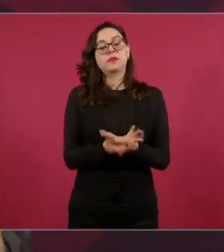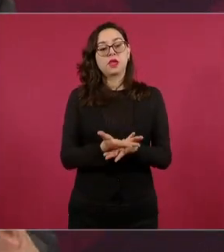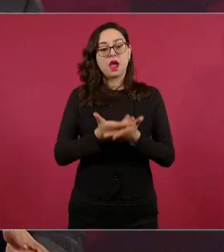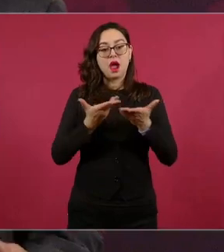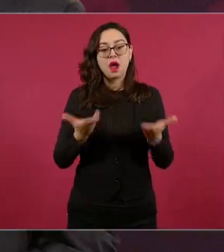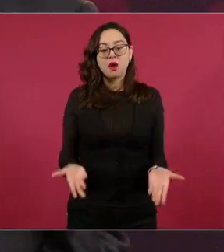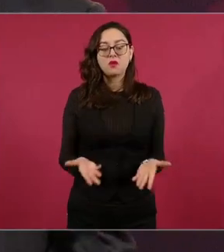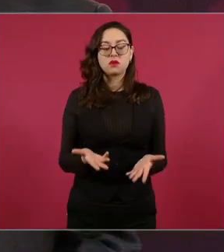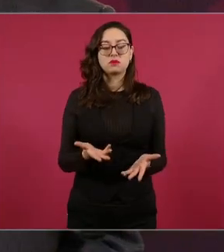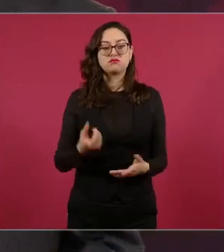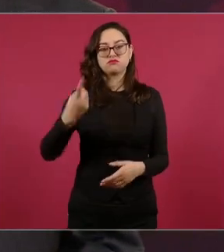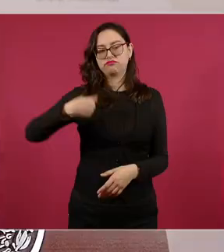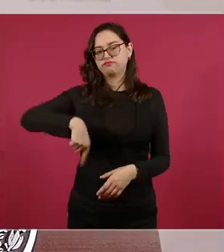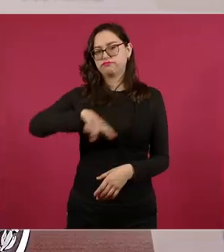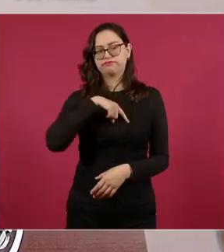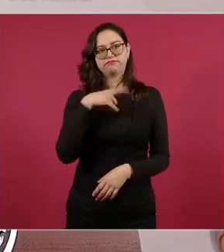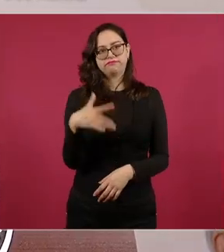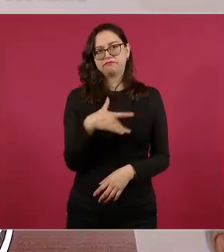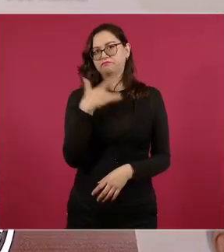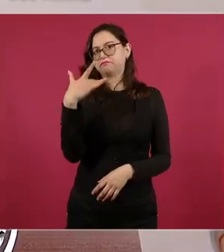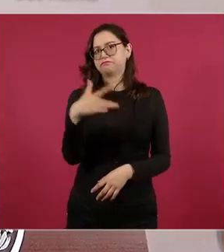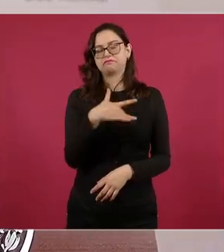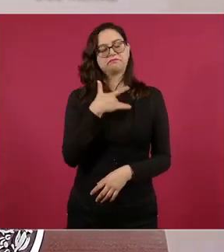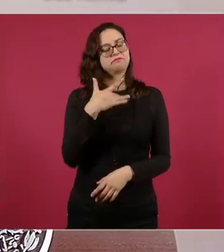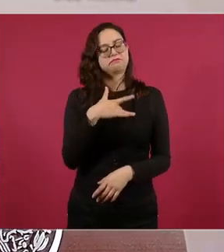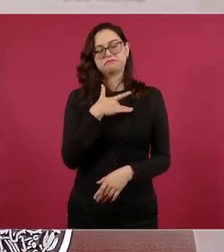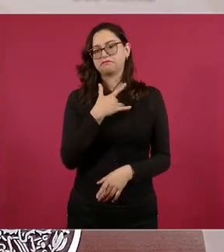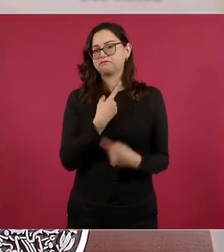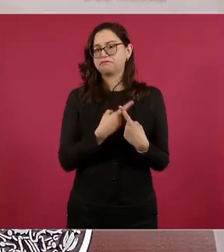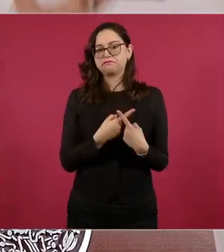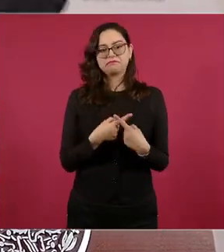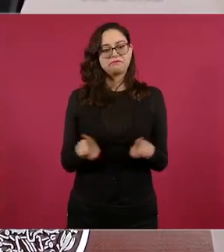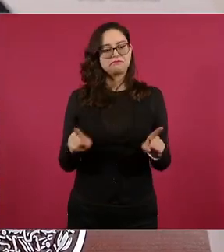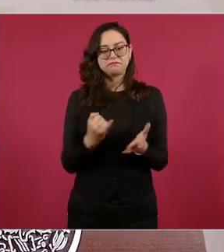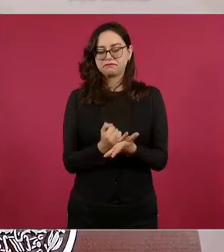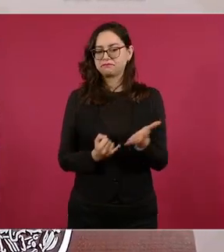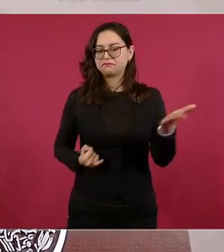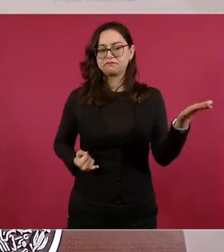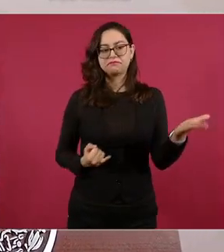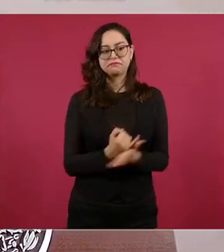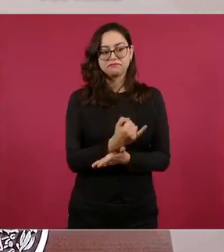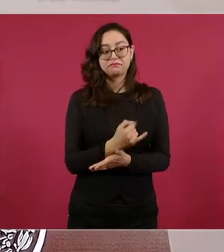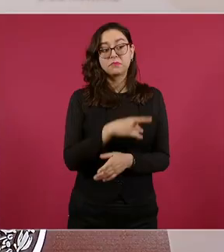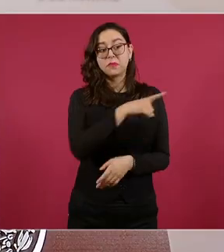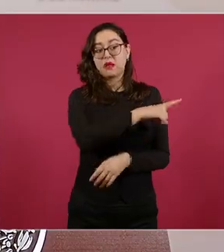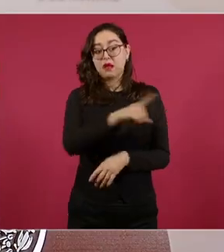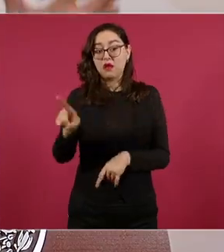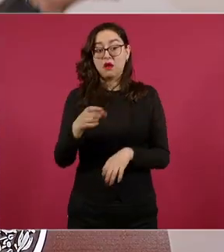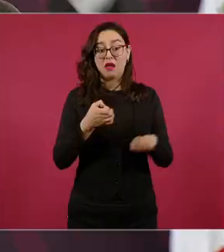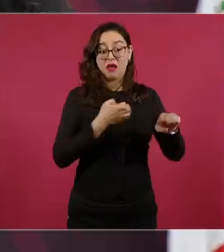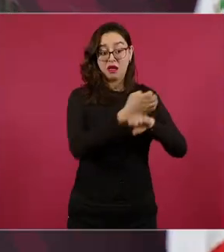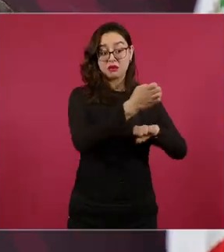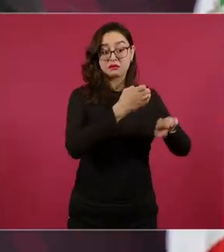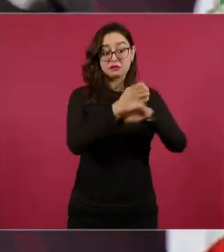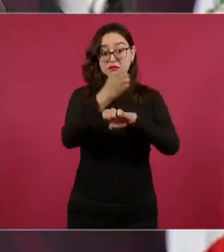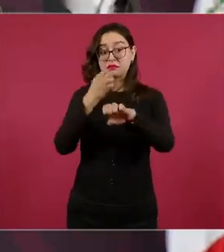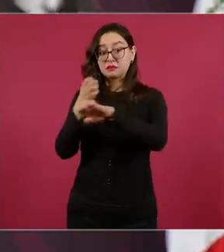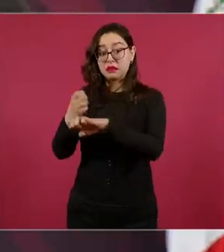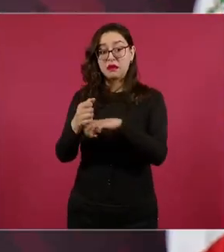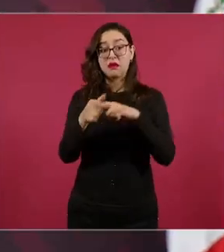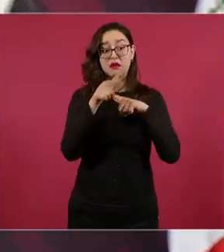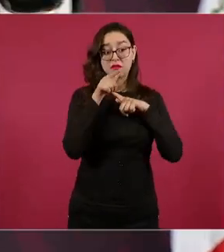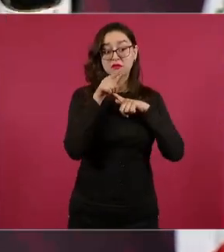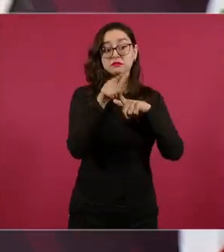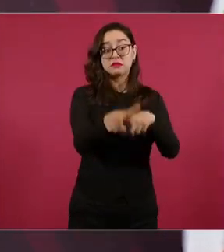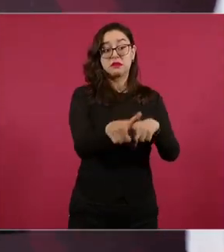federalizar, es decir, a ver, vamos a tener